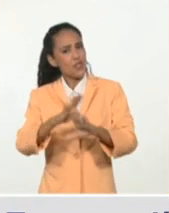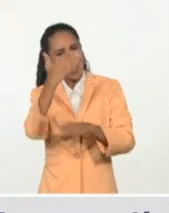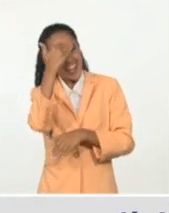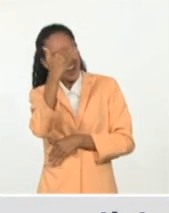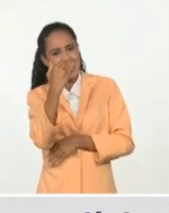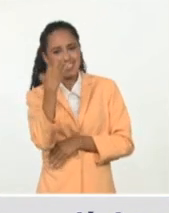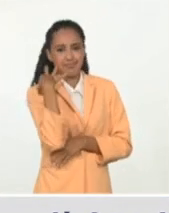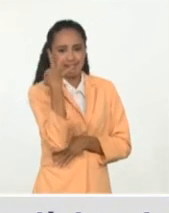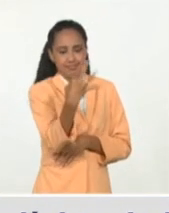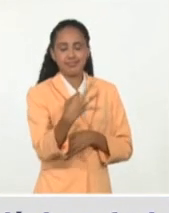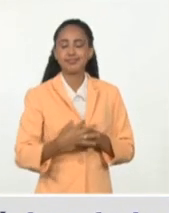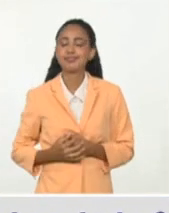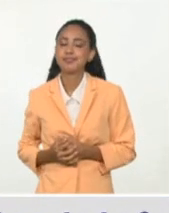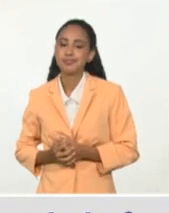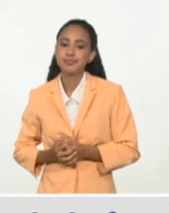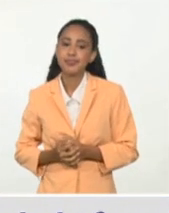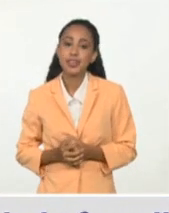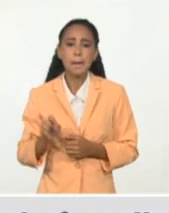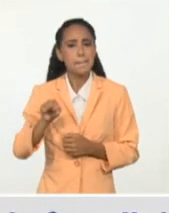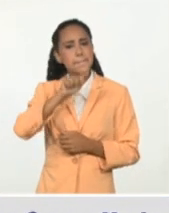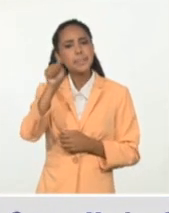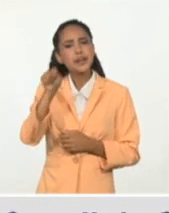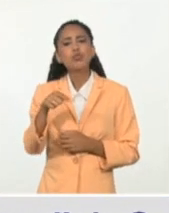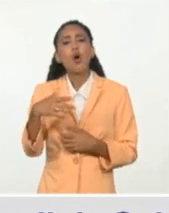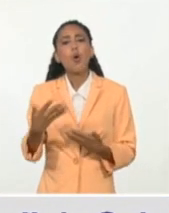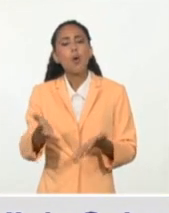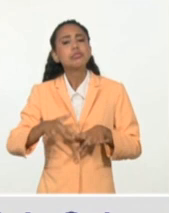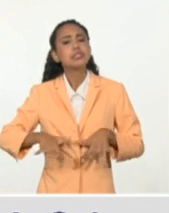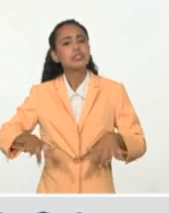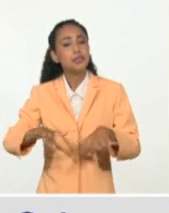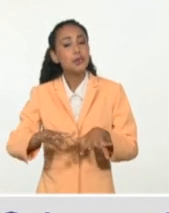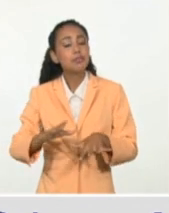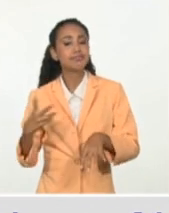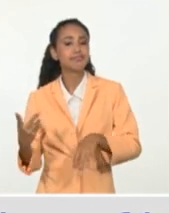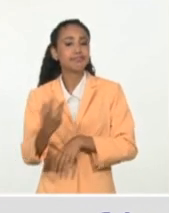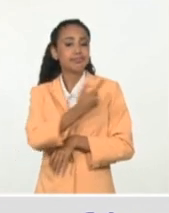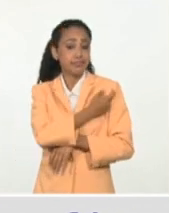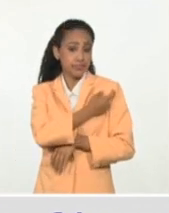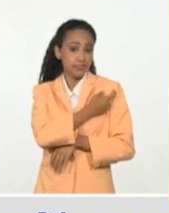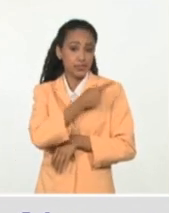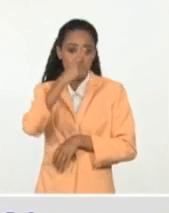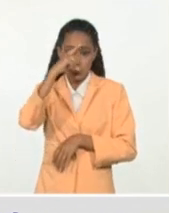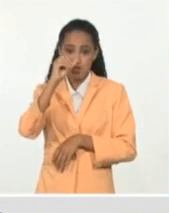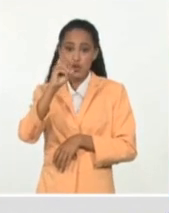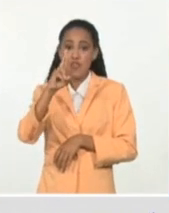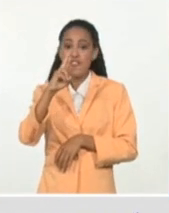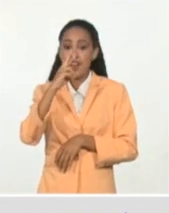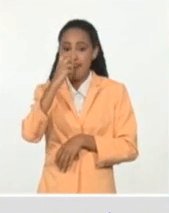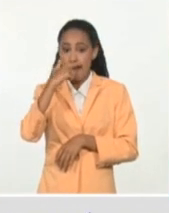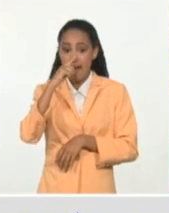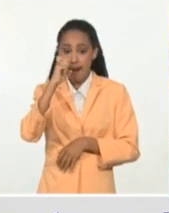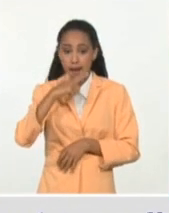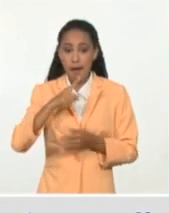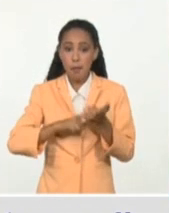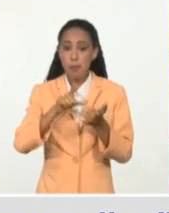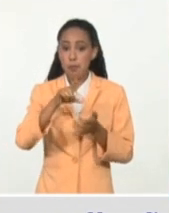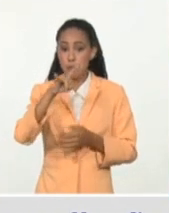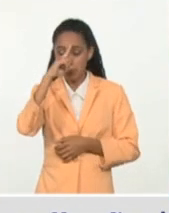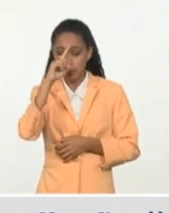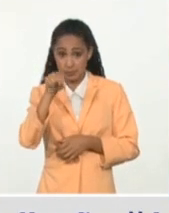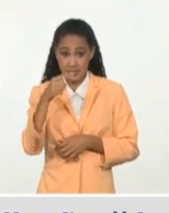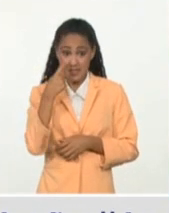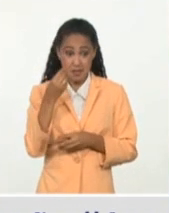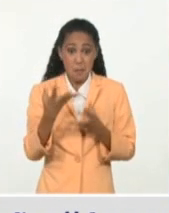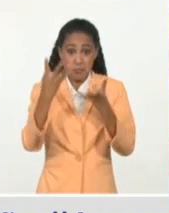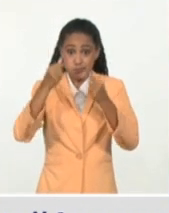Doctor, ¿cómo marcha hasta este momento el candidato vacunal Soberana Plus? A medida que aumenta el número de contagios, las